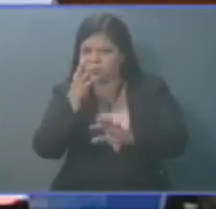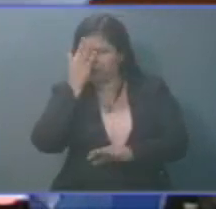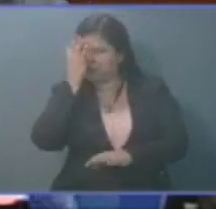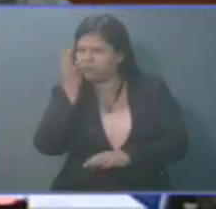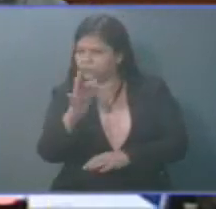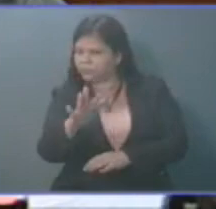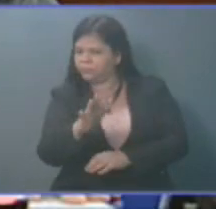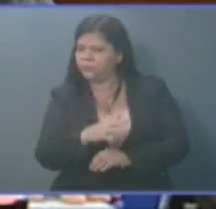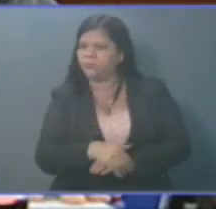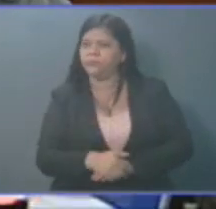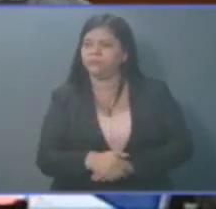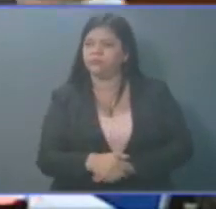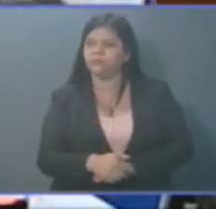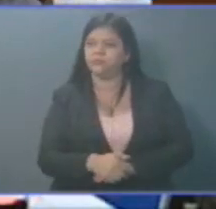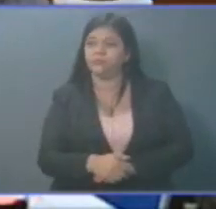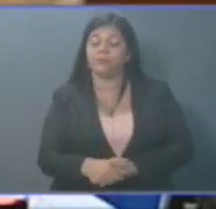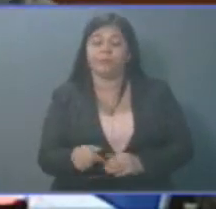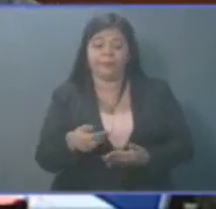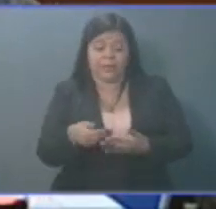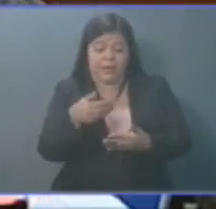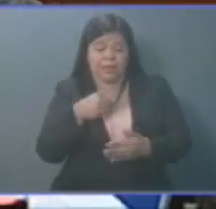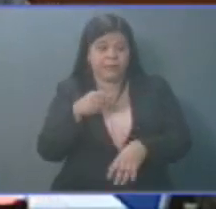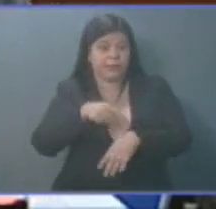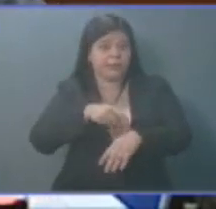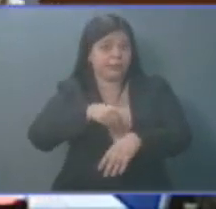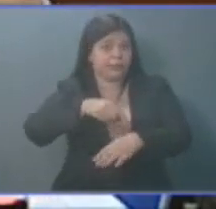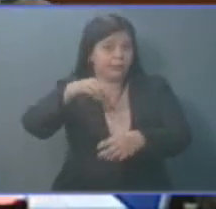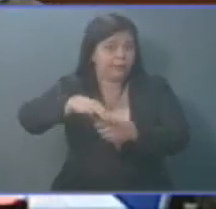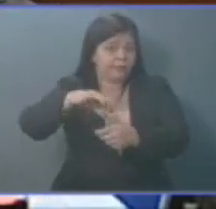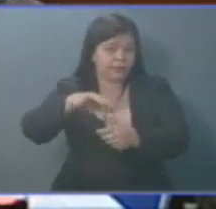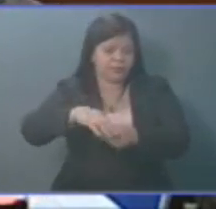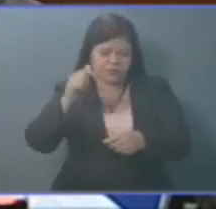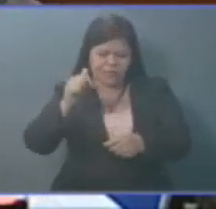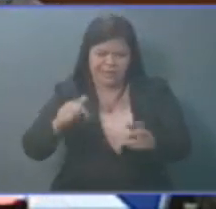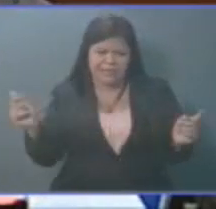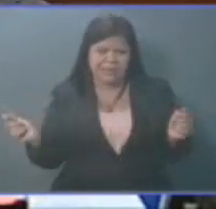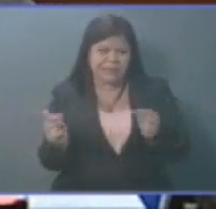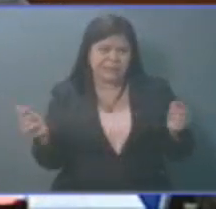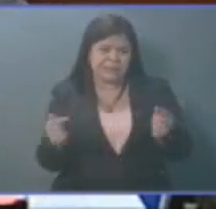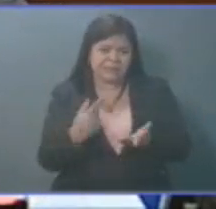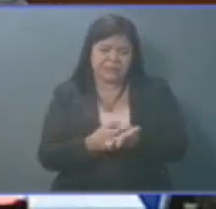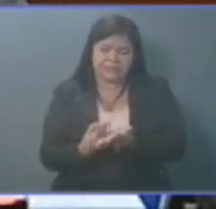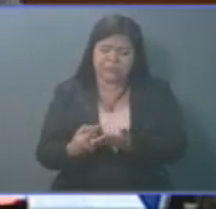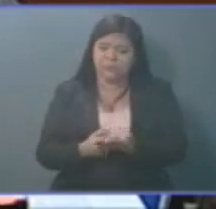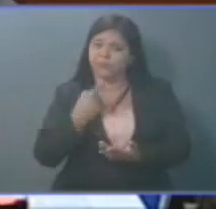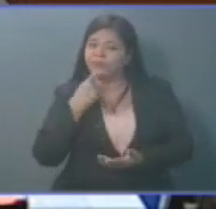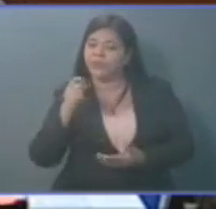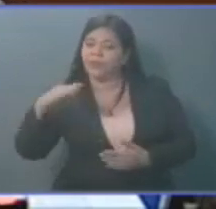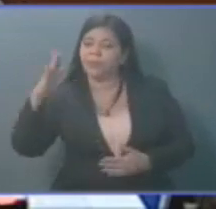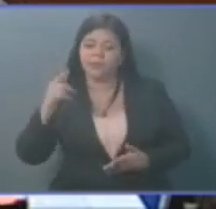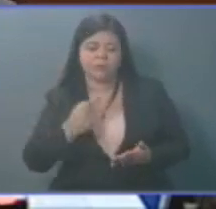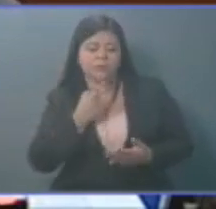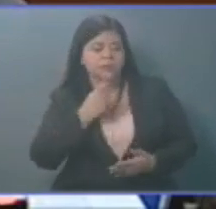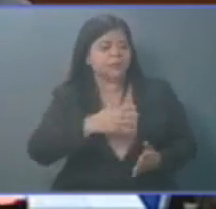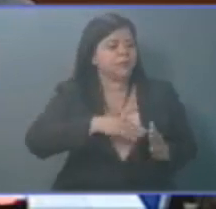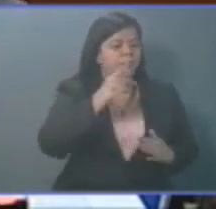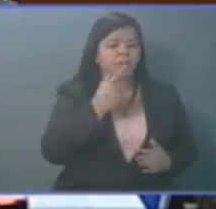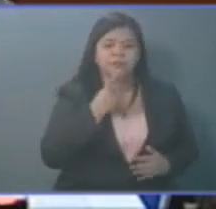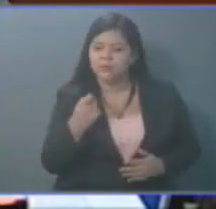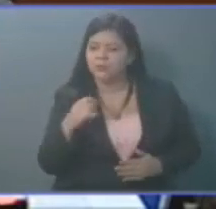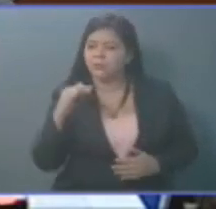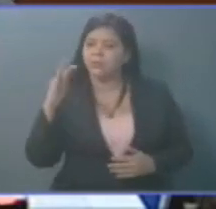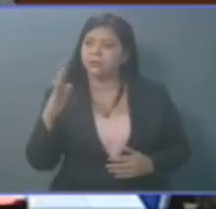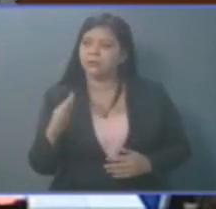recuerdo, ¿verdad? Previo a las elecciones, que hubo aquí un gran debate, quién daba más